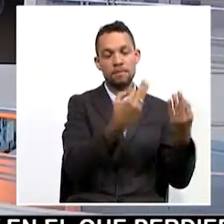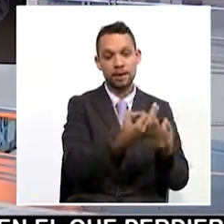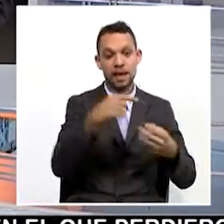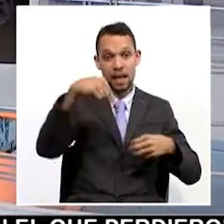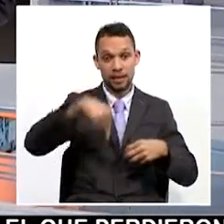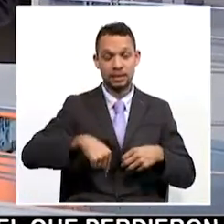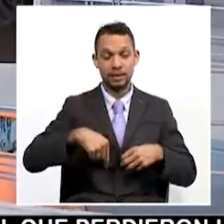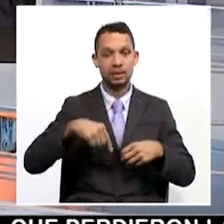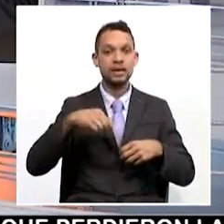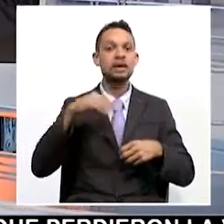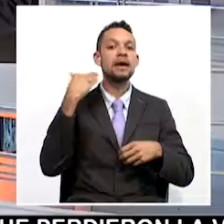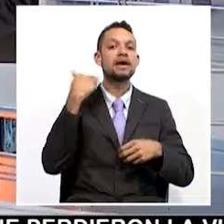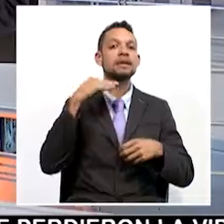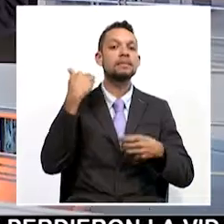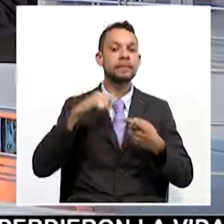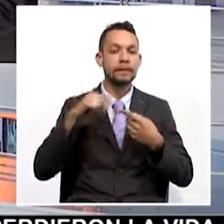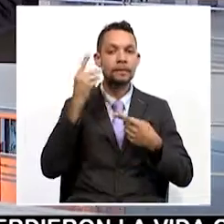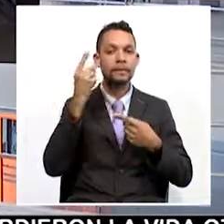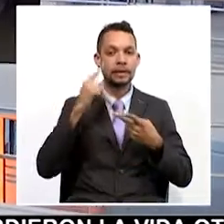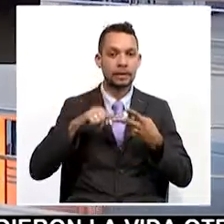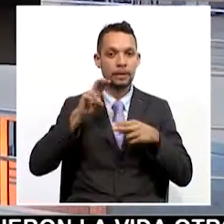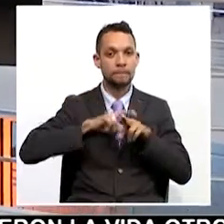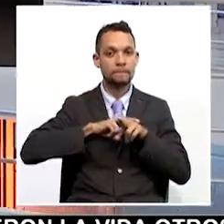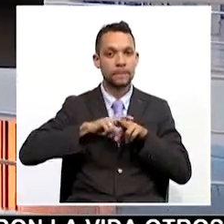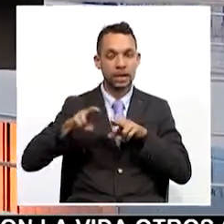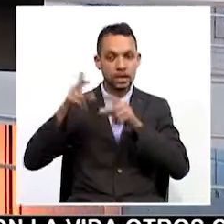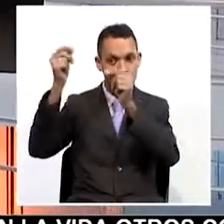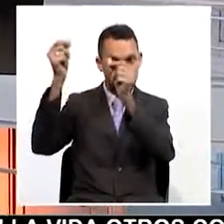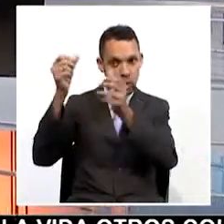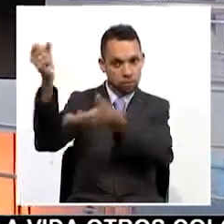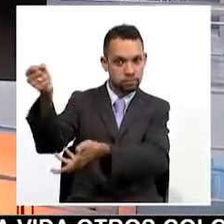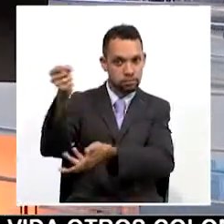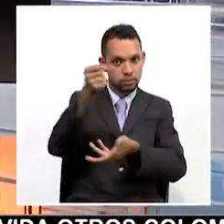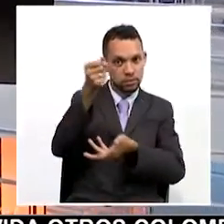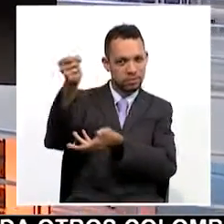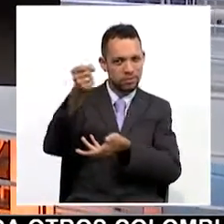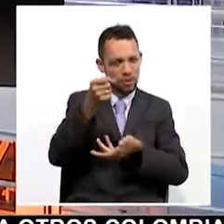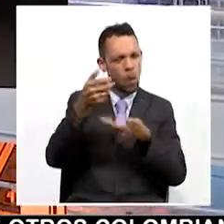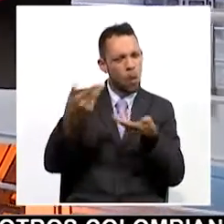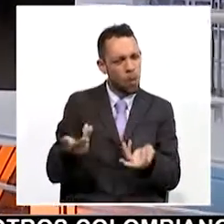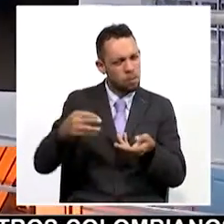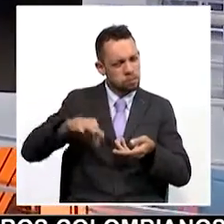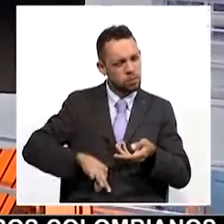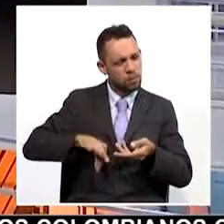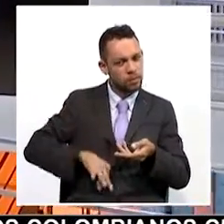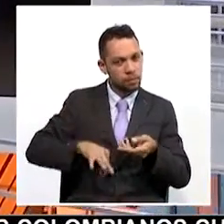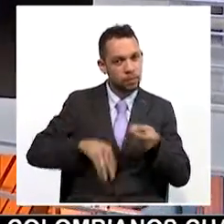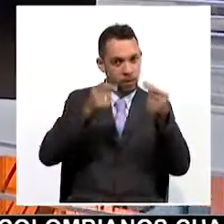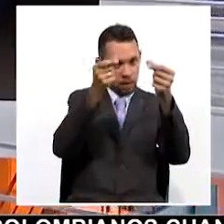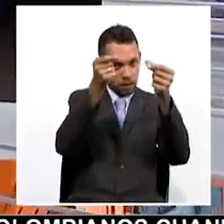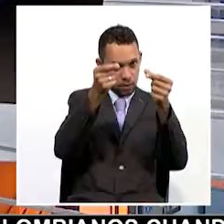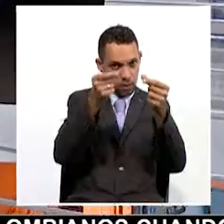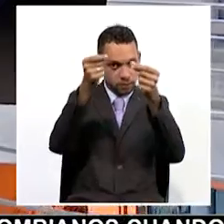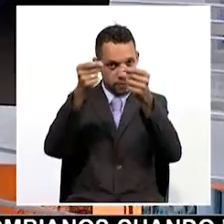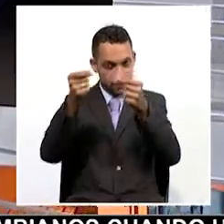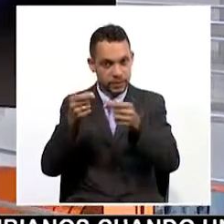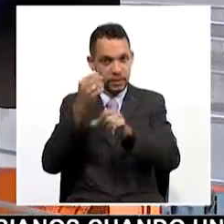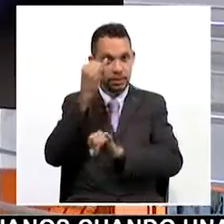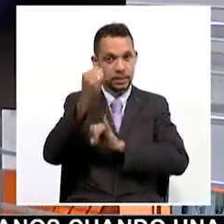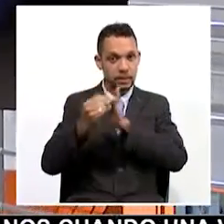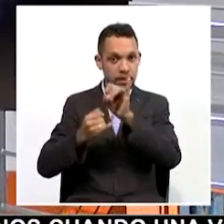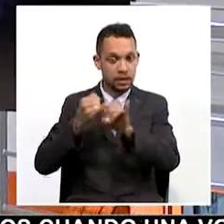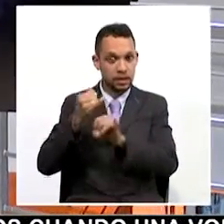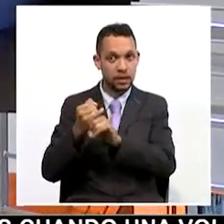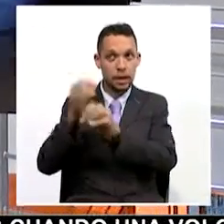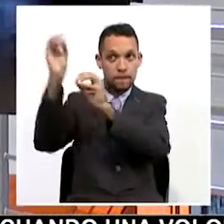donde más se concentra el tema de las remesas, que es nuestro tema el día de hoy aquí en Su Bolsillo. De acuerdo con cifras entregadas por la Organización Internacional para la